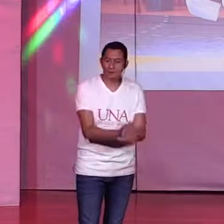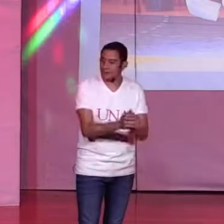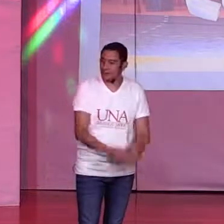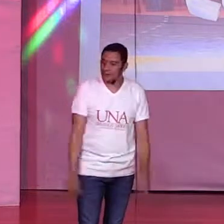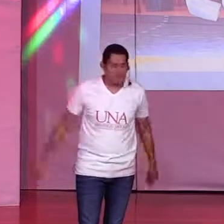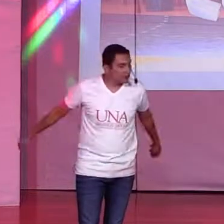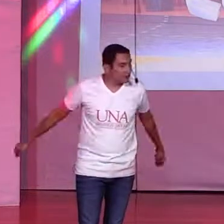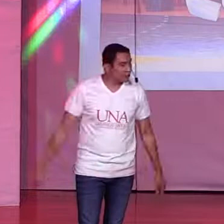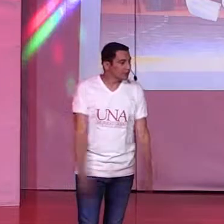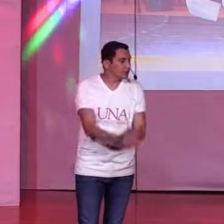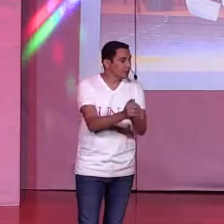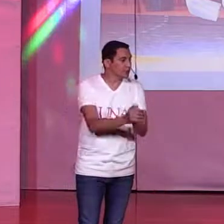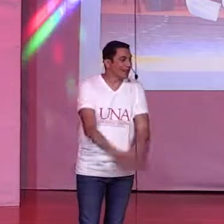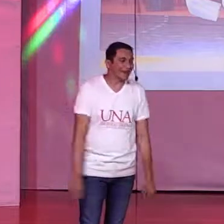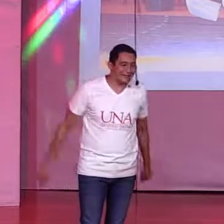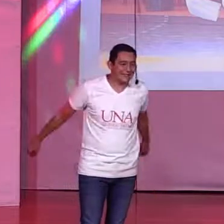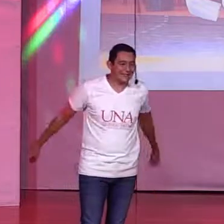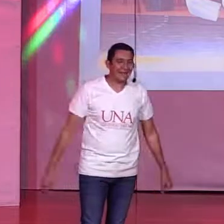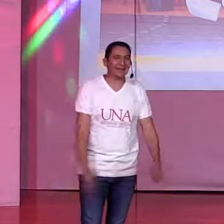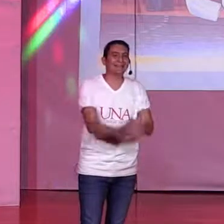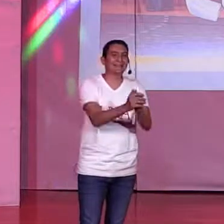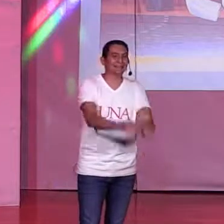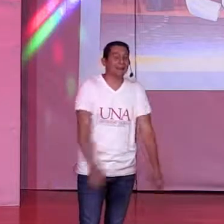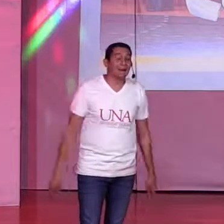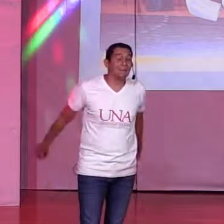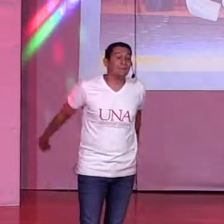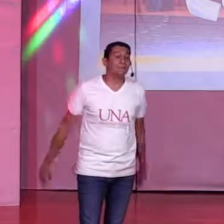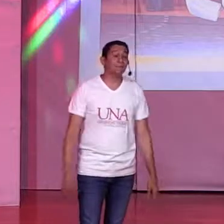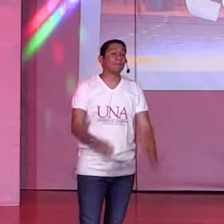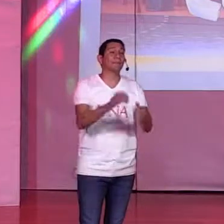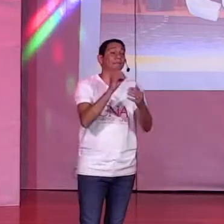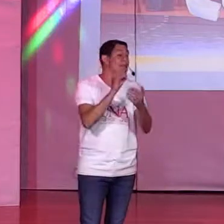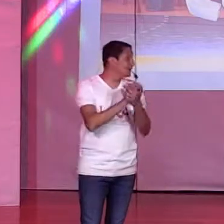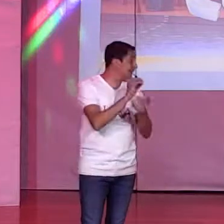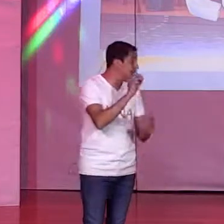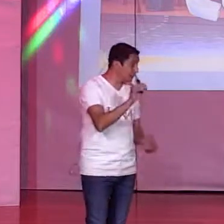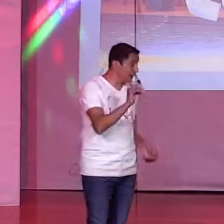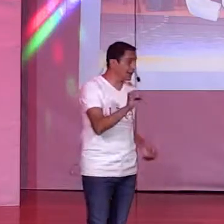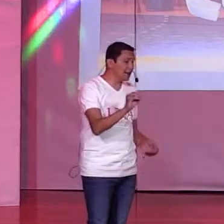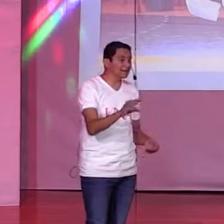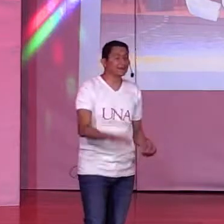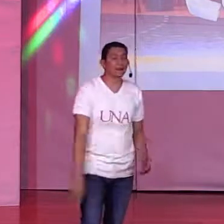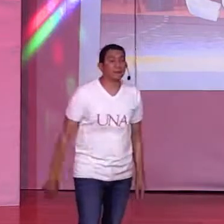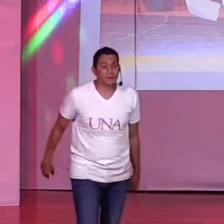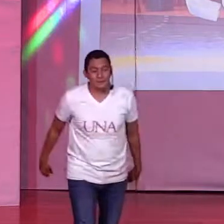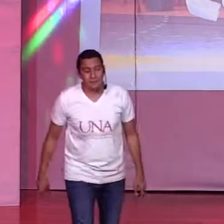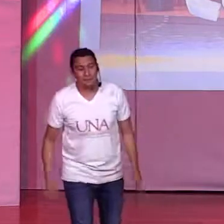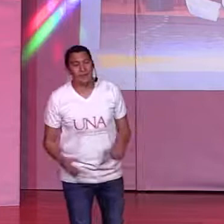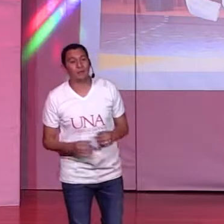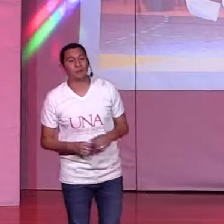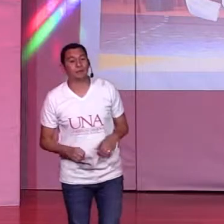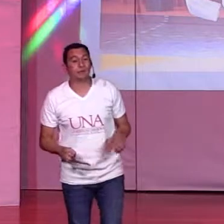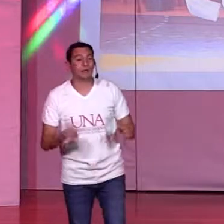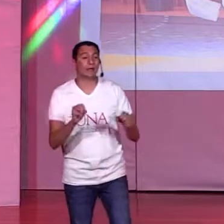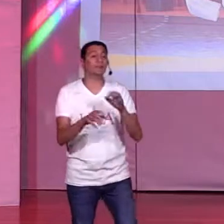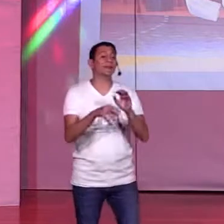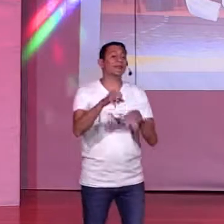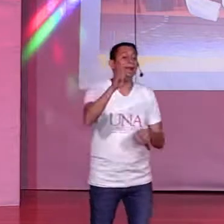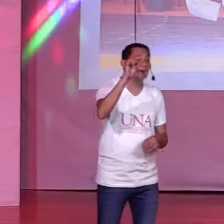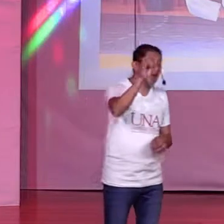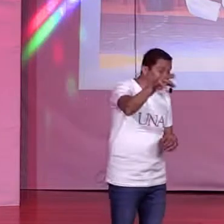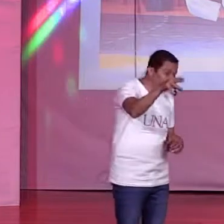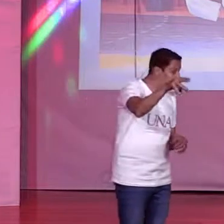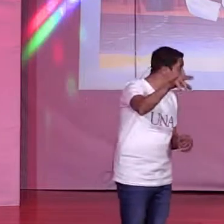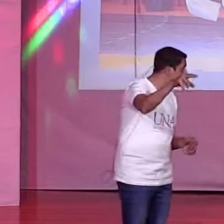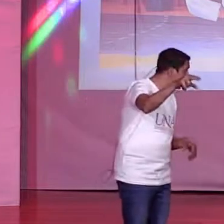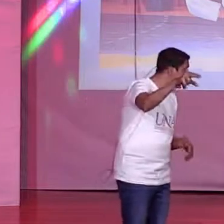enlace? Ya casi ya las compañeras casi, nos casi. Van a poner ahí el enlace. Mientras ponen el enlace, también nos están pidiendo, por favor, que puedan